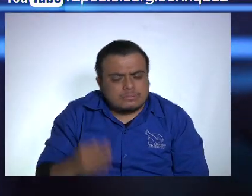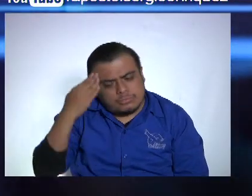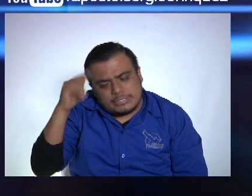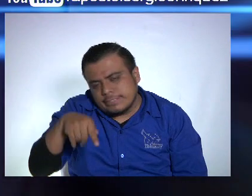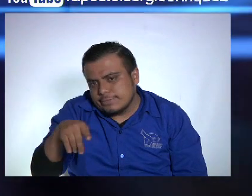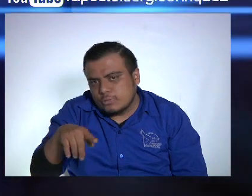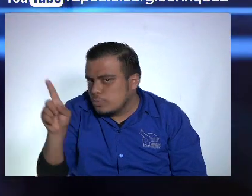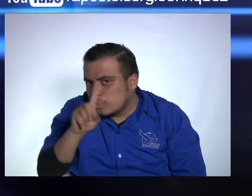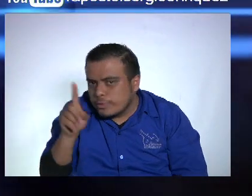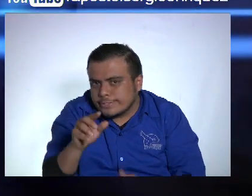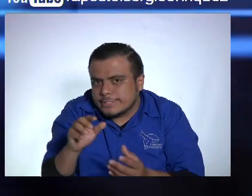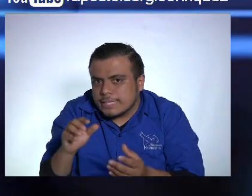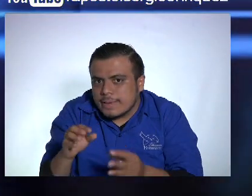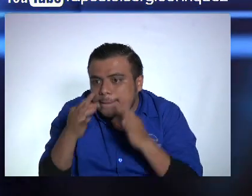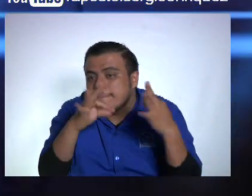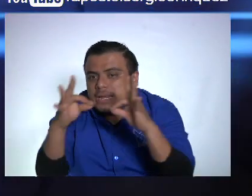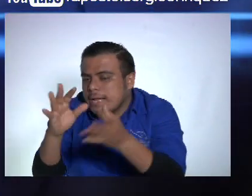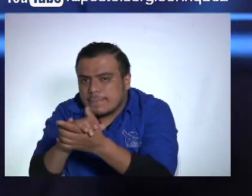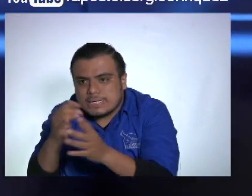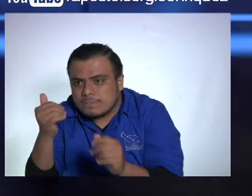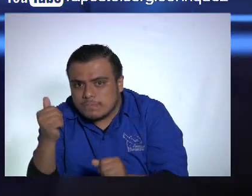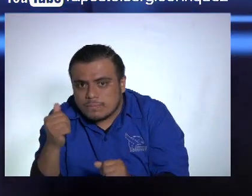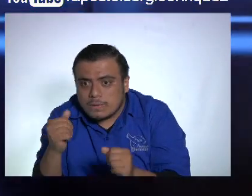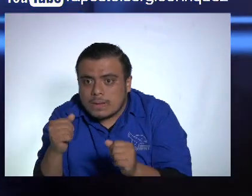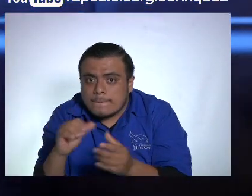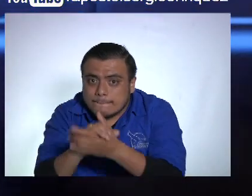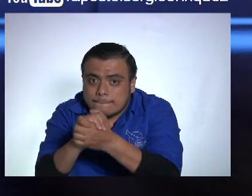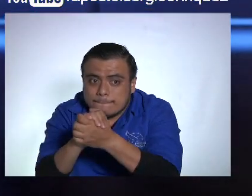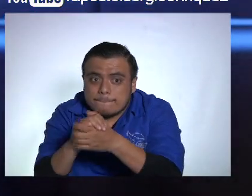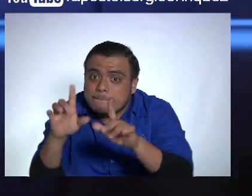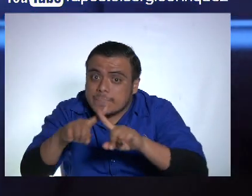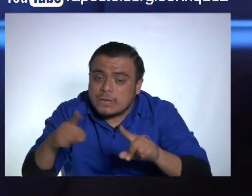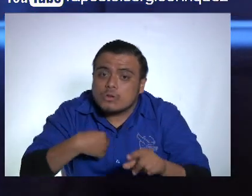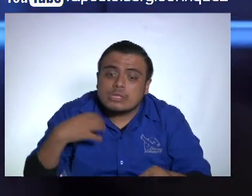hoy, pero te invito a que le mandes un altar familiar,